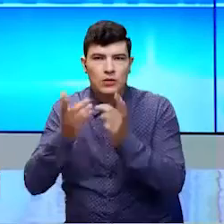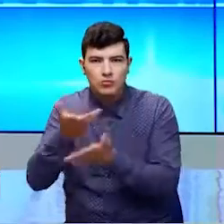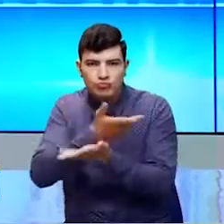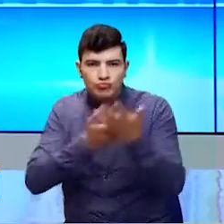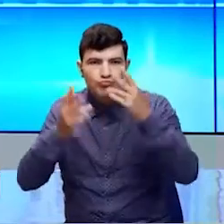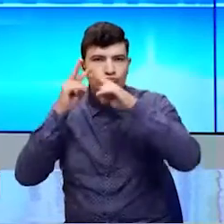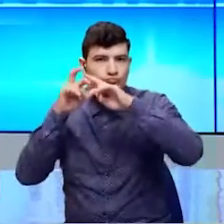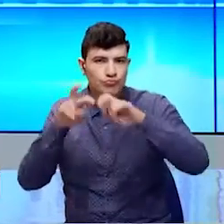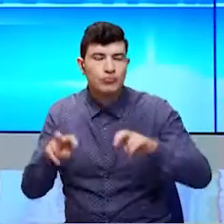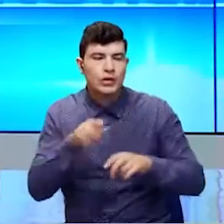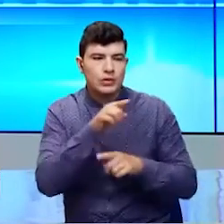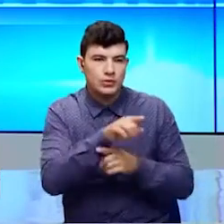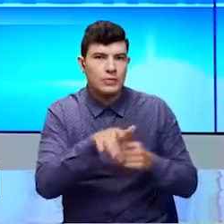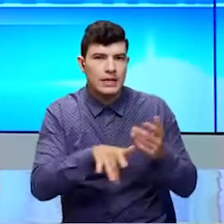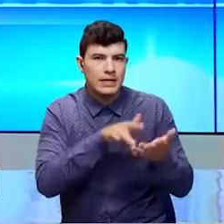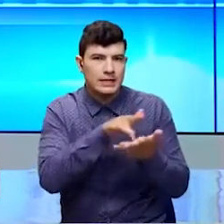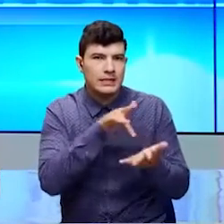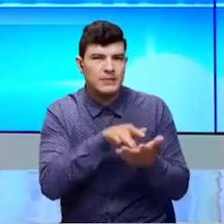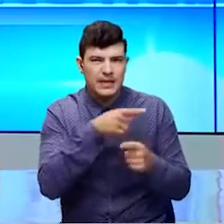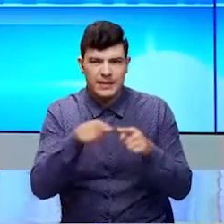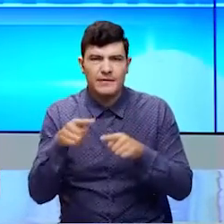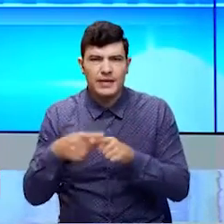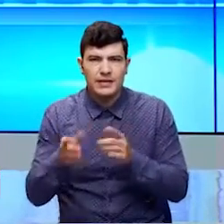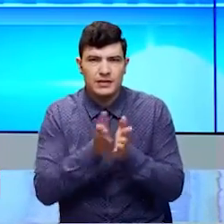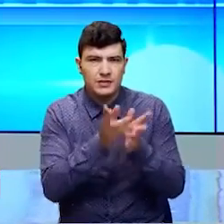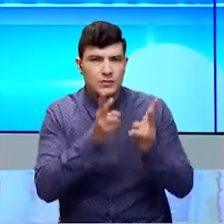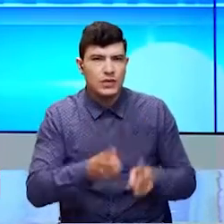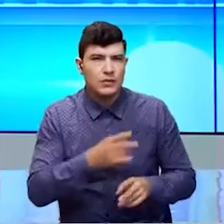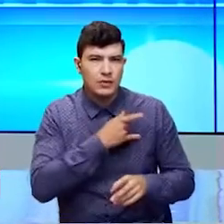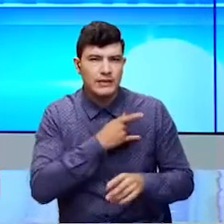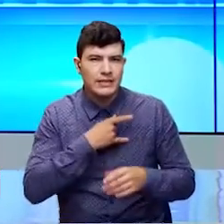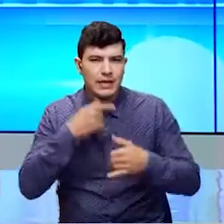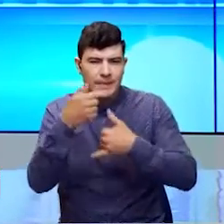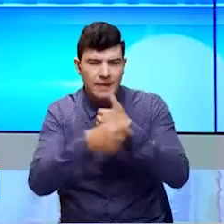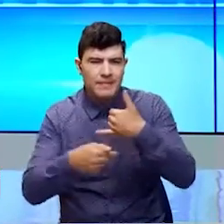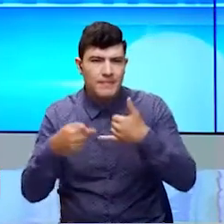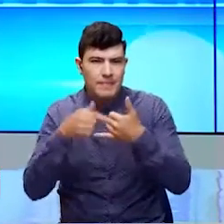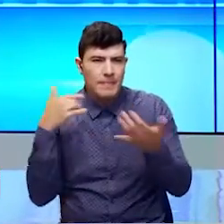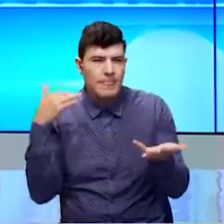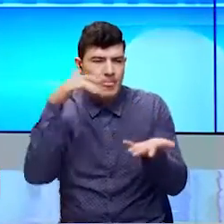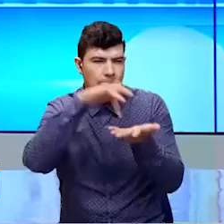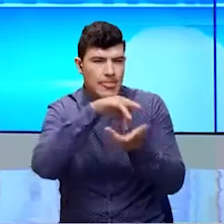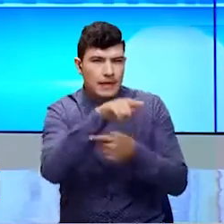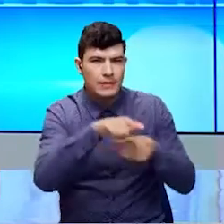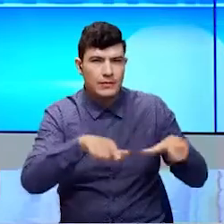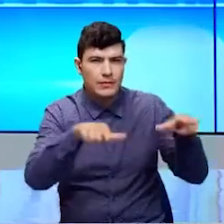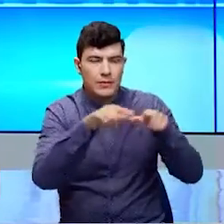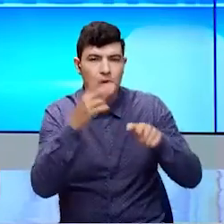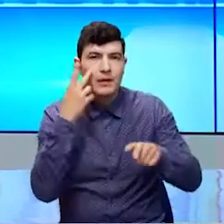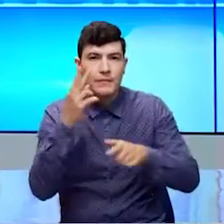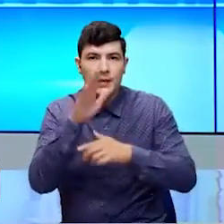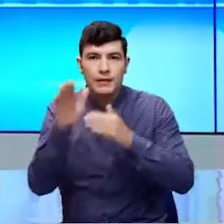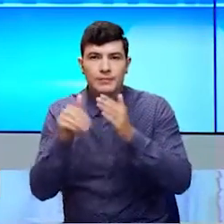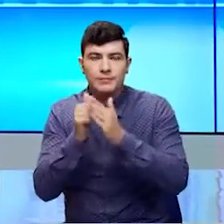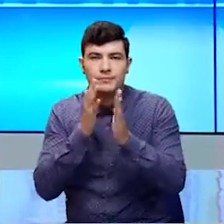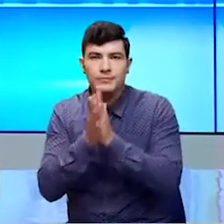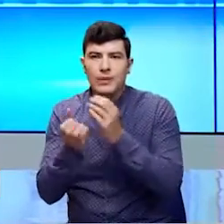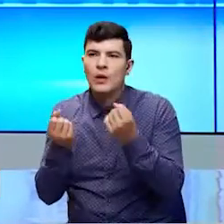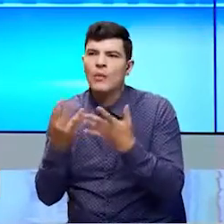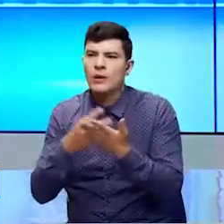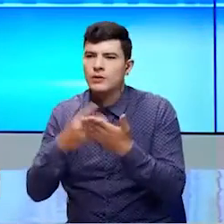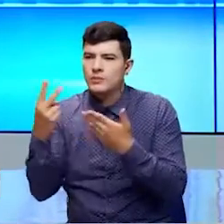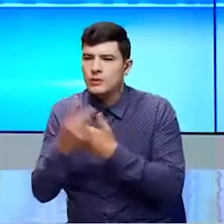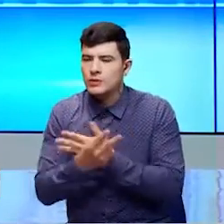ciudad por eso nos conectamos a esta hora con nuestra compañera stephanie pallarés para que nos entregue toda la información stephanie buenas tardes y cuantos proyectos